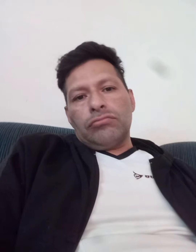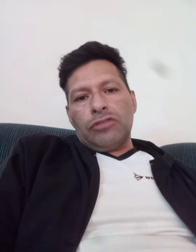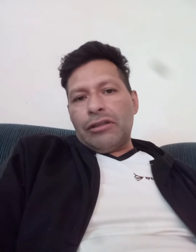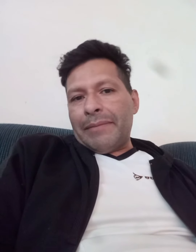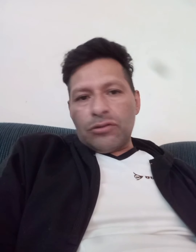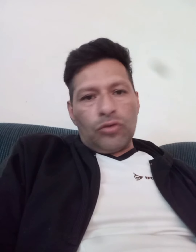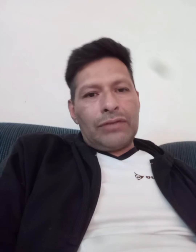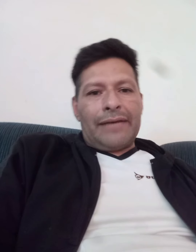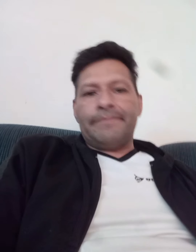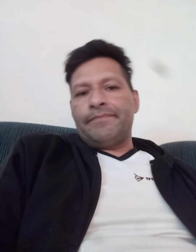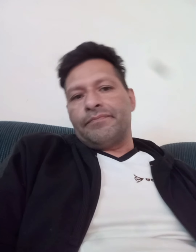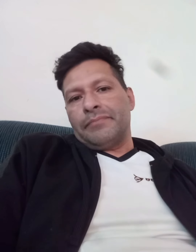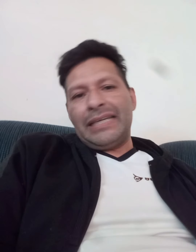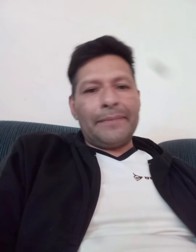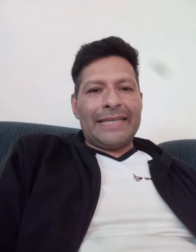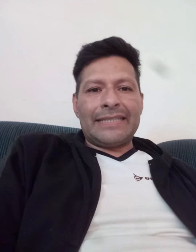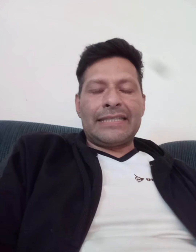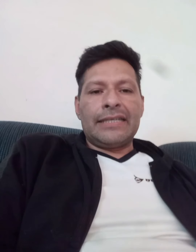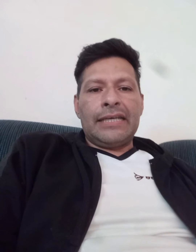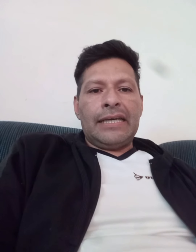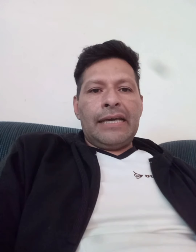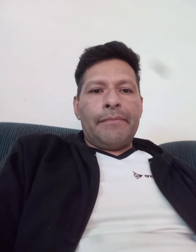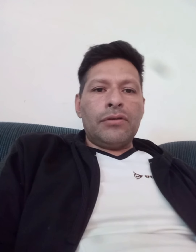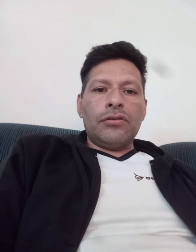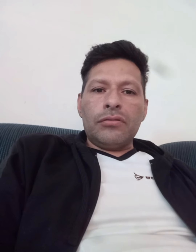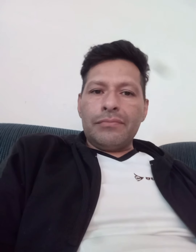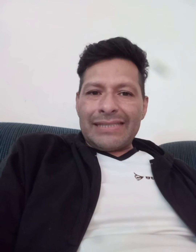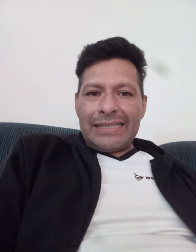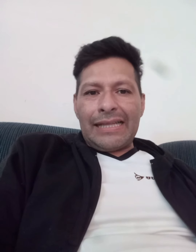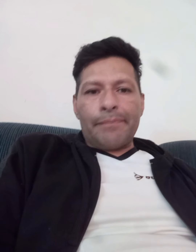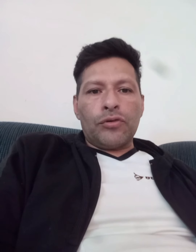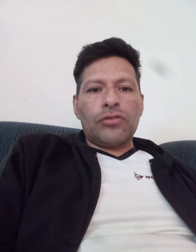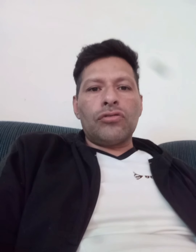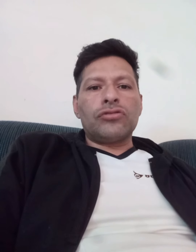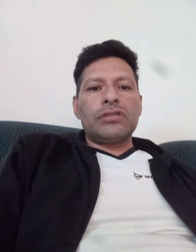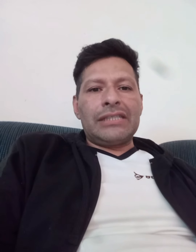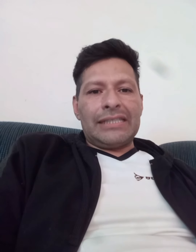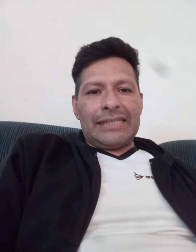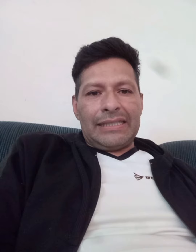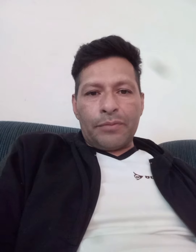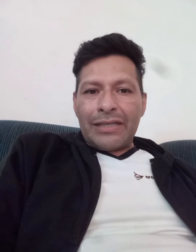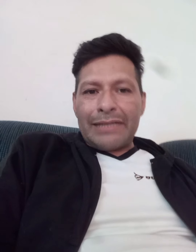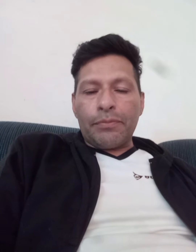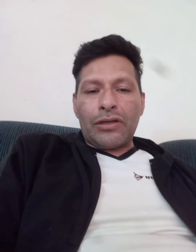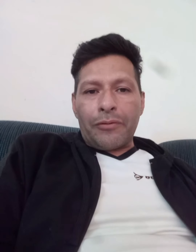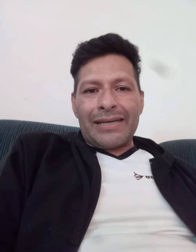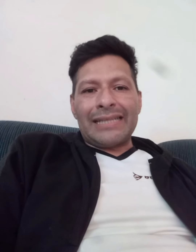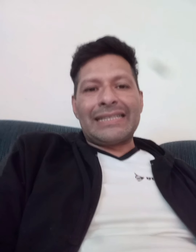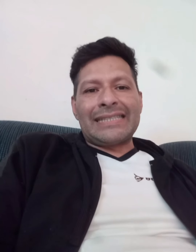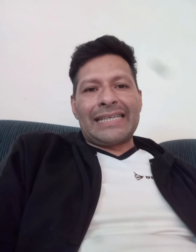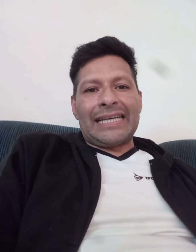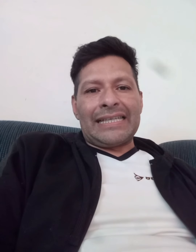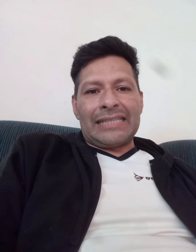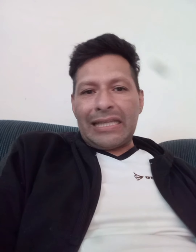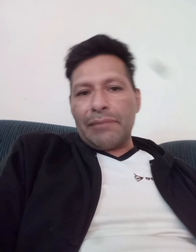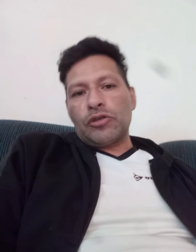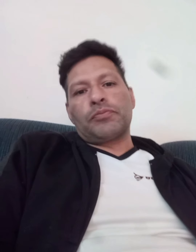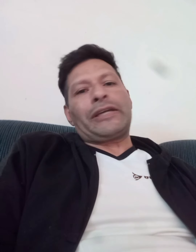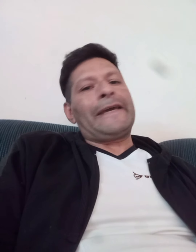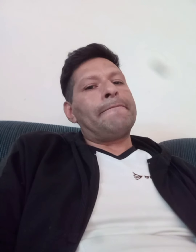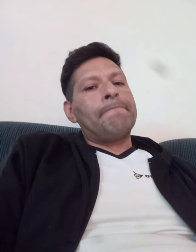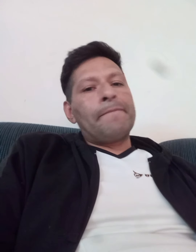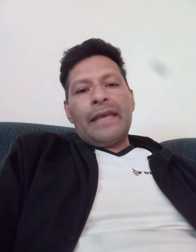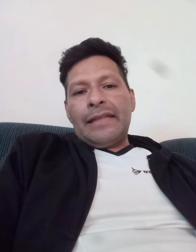caído no nada más una, mil veces, pero más que nada por el tipo de gobernantes que